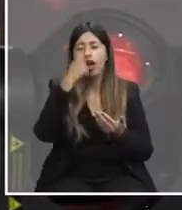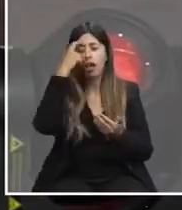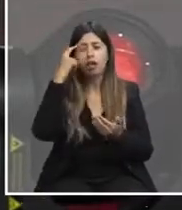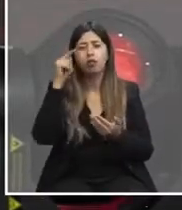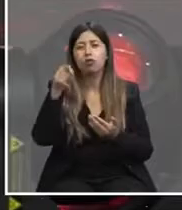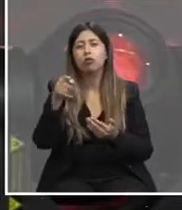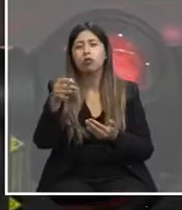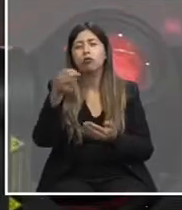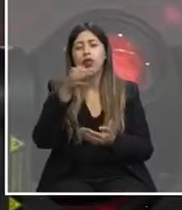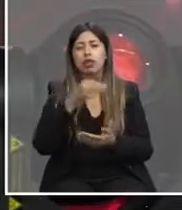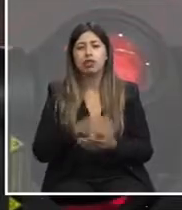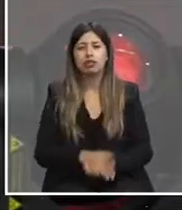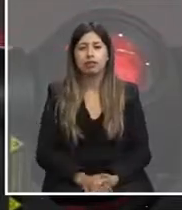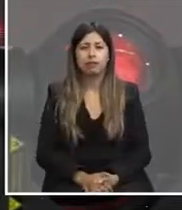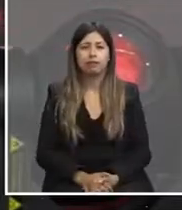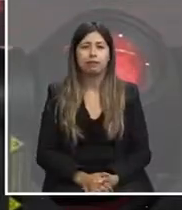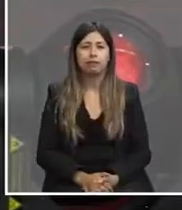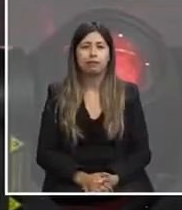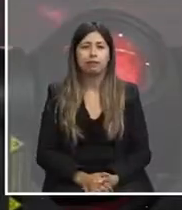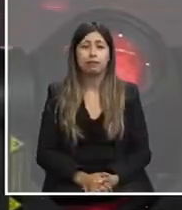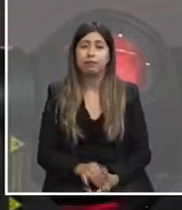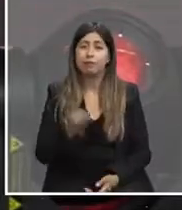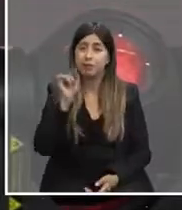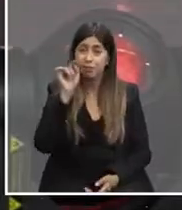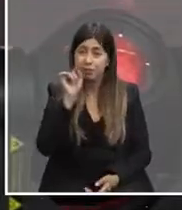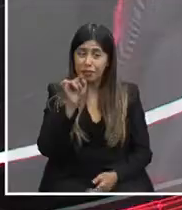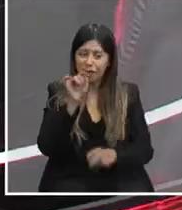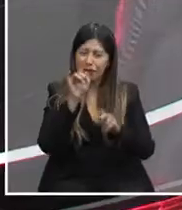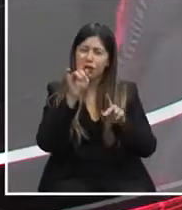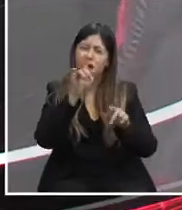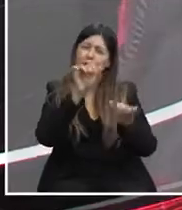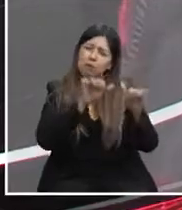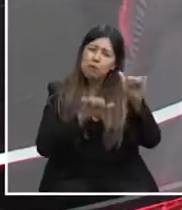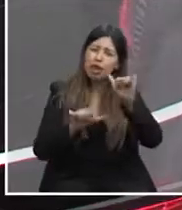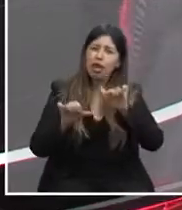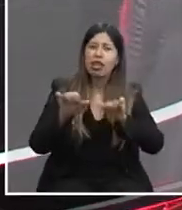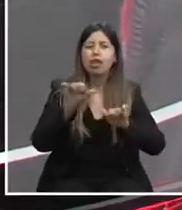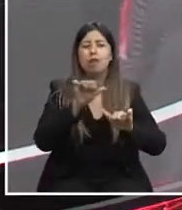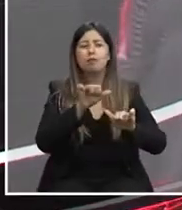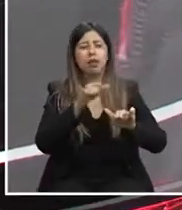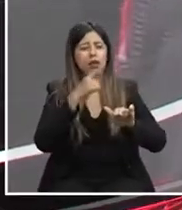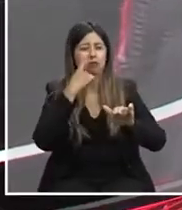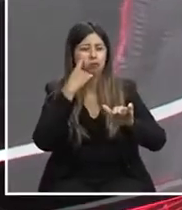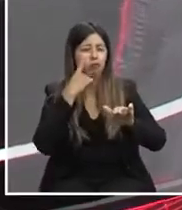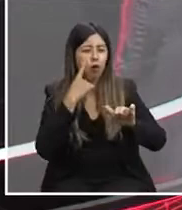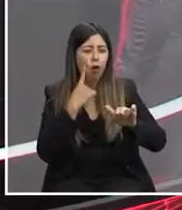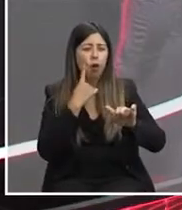estoy diciendo. Y descubre en una serie de experimentos, una serie